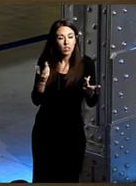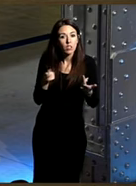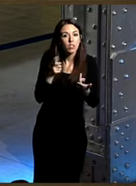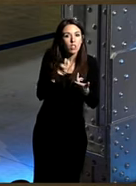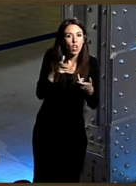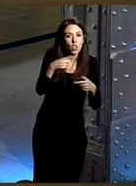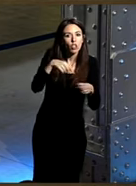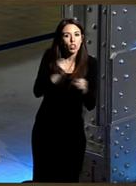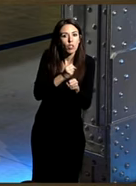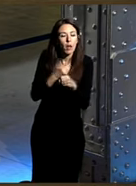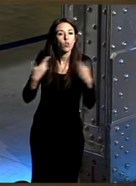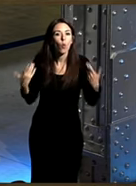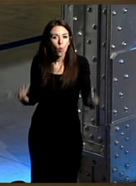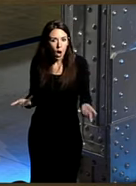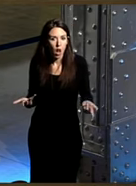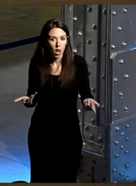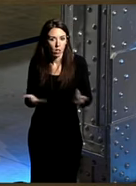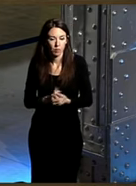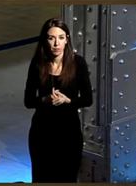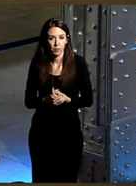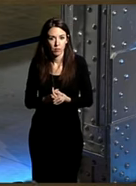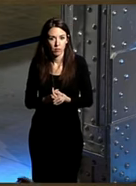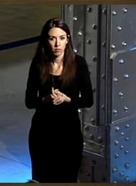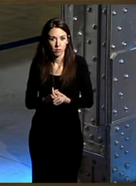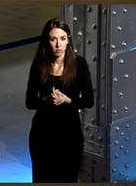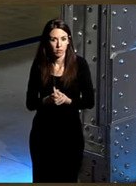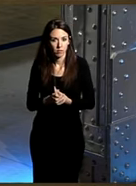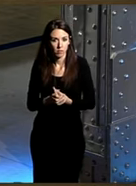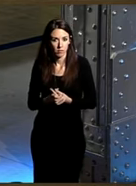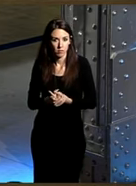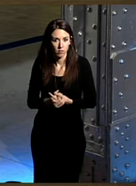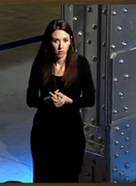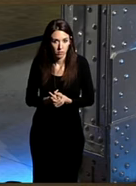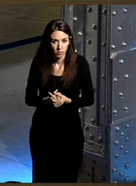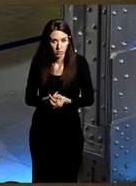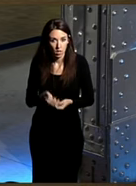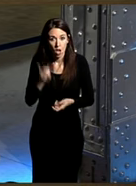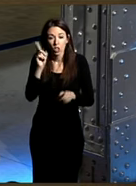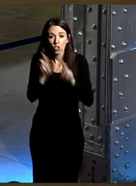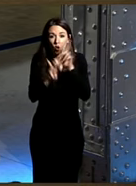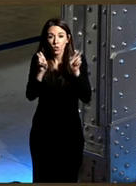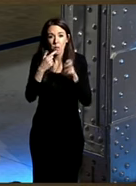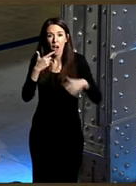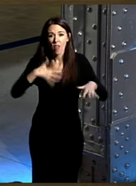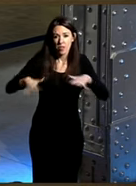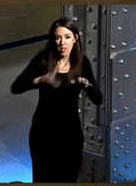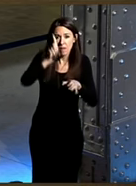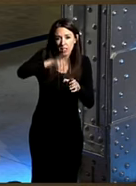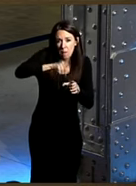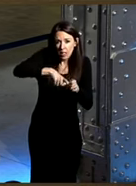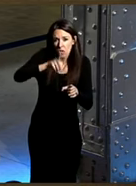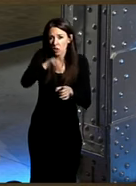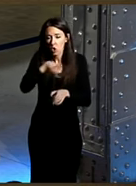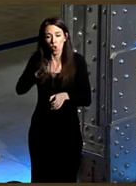estamos trabajando? Entonces, no es solamente una cuestión de ser activista, ser